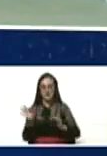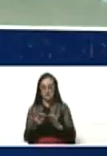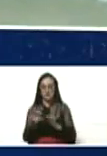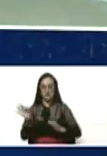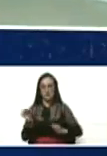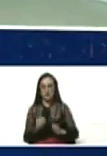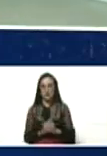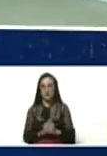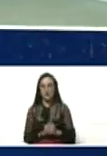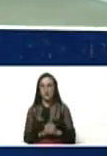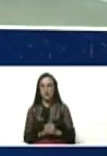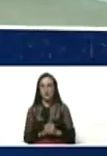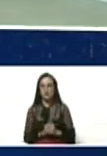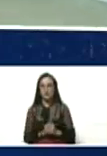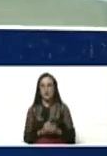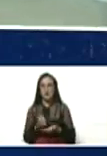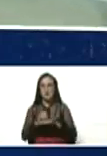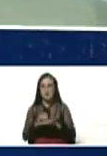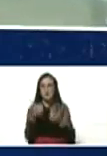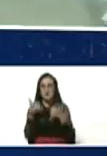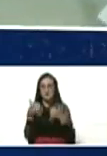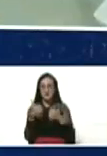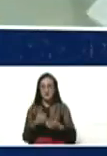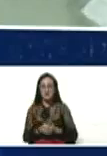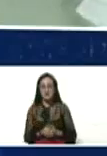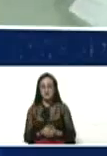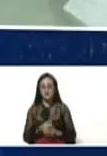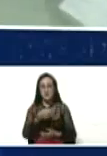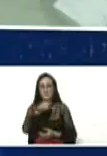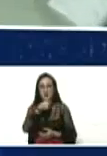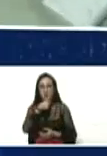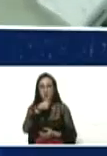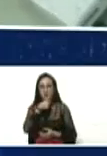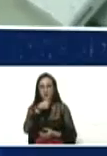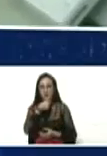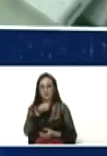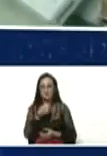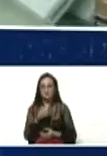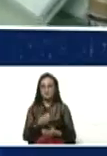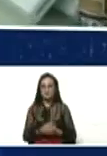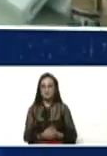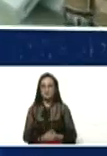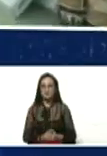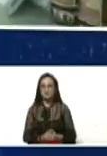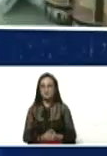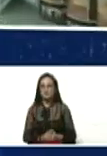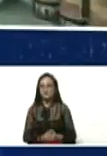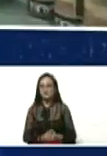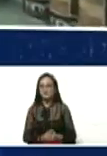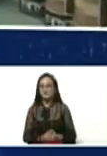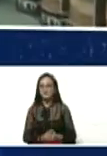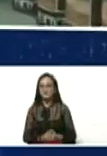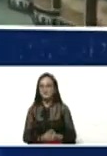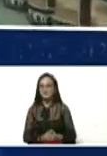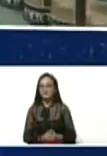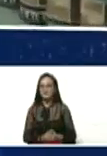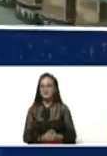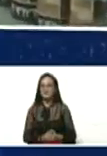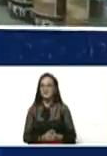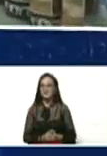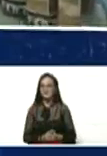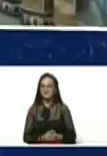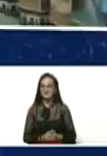sí, así es. Ayudante, buen ayudante, ¿verdad? Excelente. Ponte el micrófono siempre muy pegado. Ok. ¿Qué tenemos aquí? Aquí tenemos